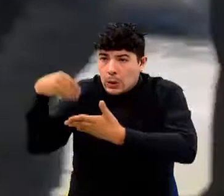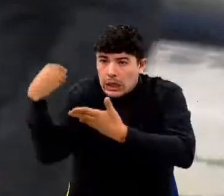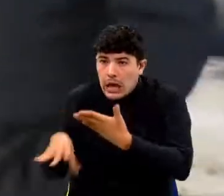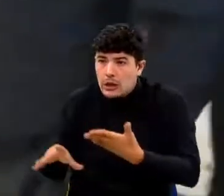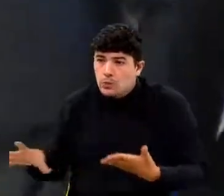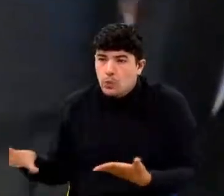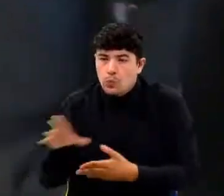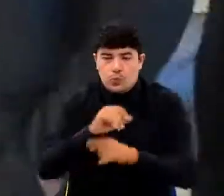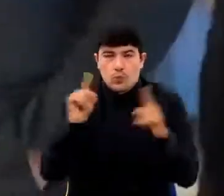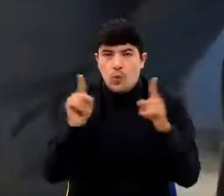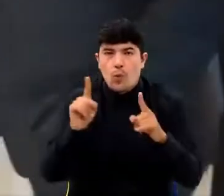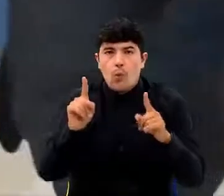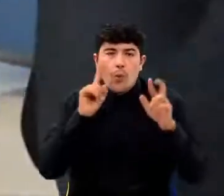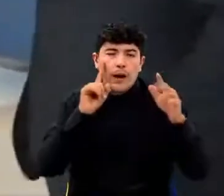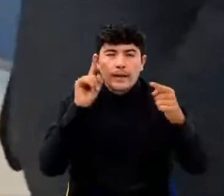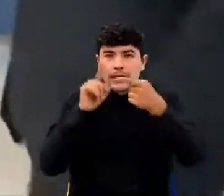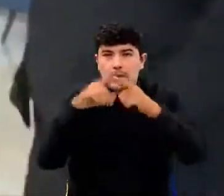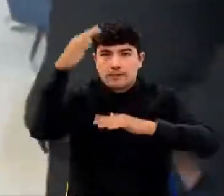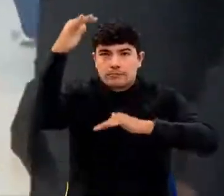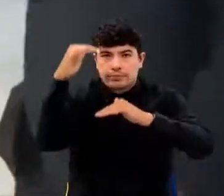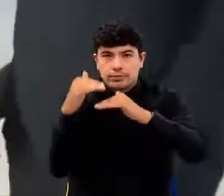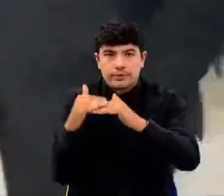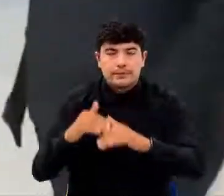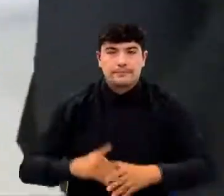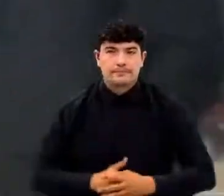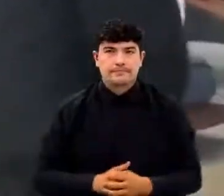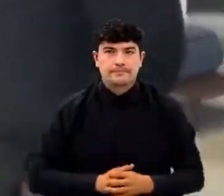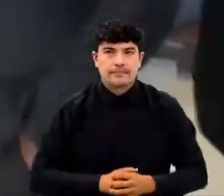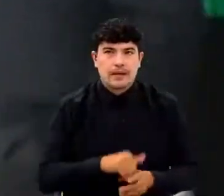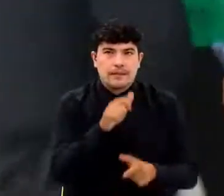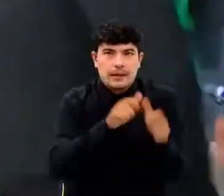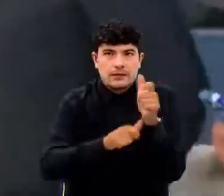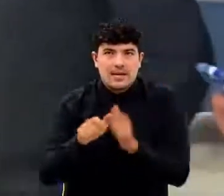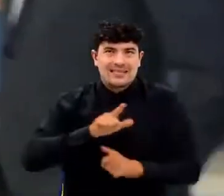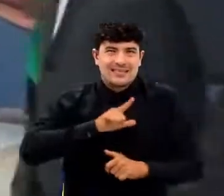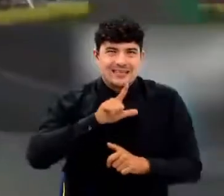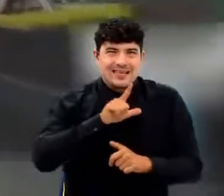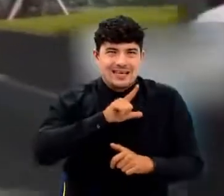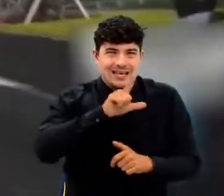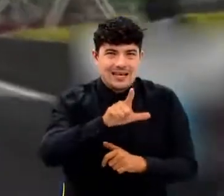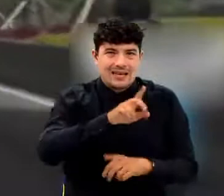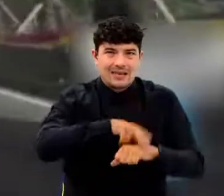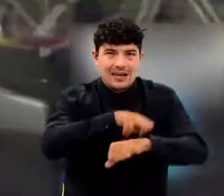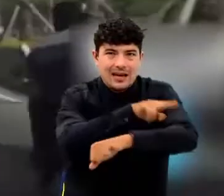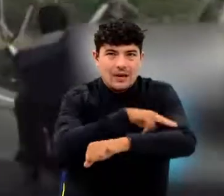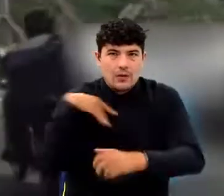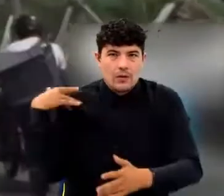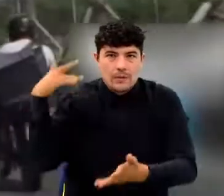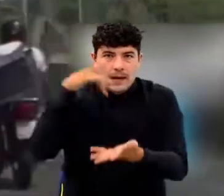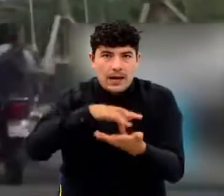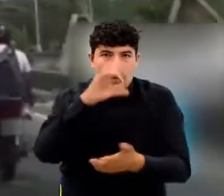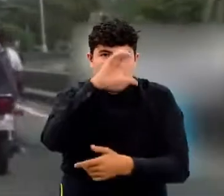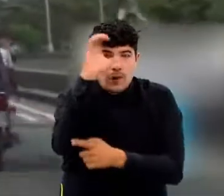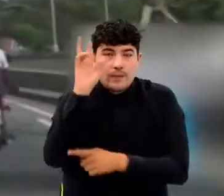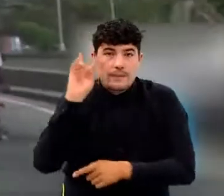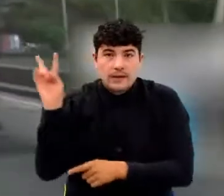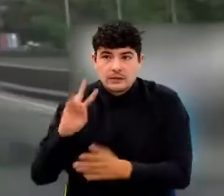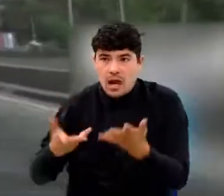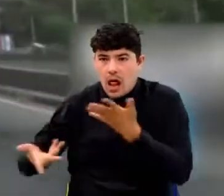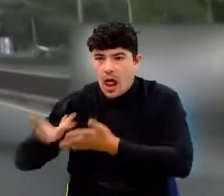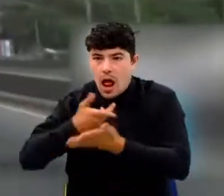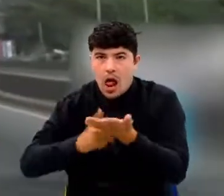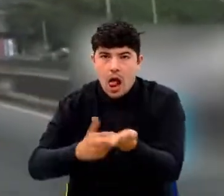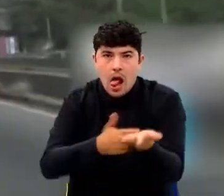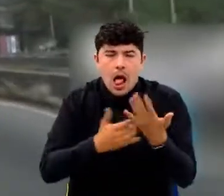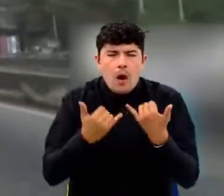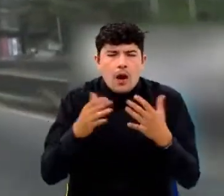Luego de retomarse las relaciones diplomáticas con la llegada de los embajadores a Colombia y Venezuela, mucho se ha especulado sobre la situación actual